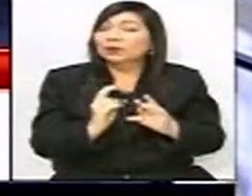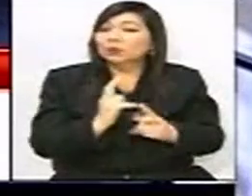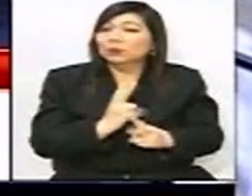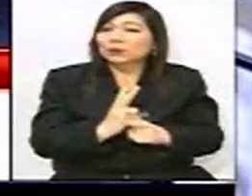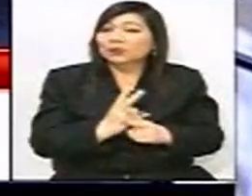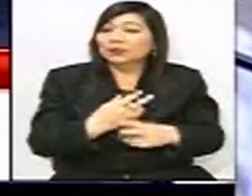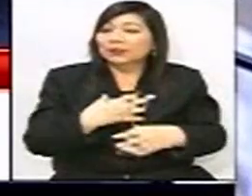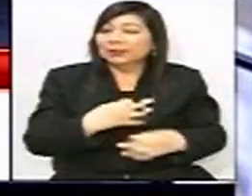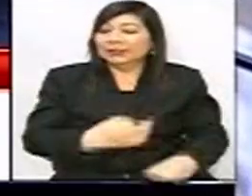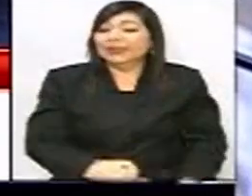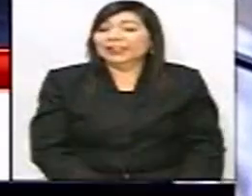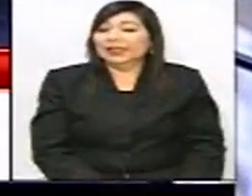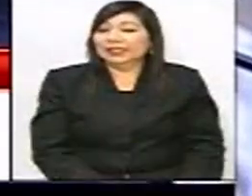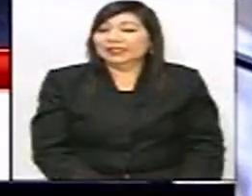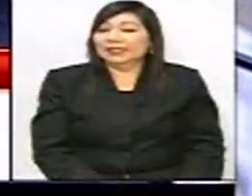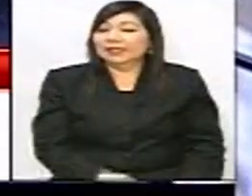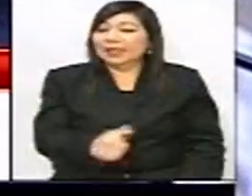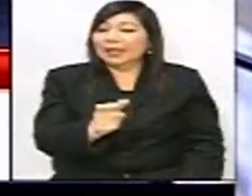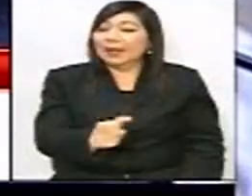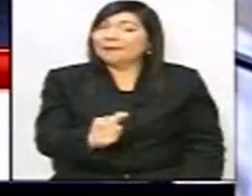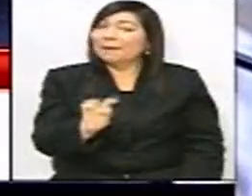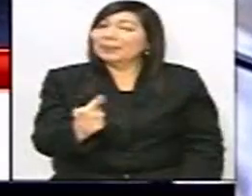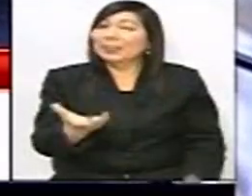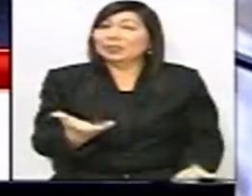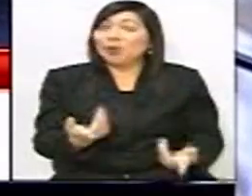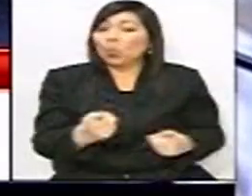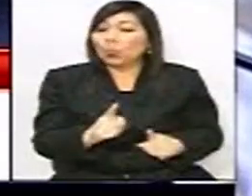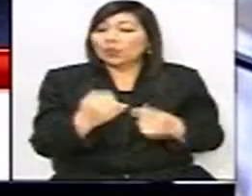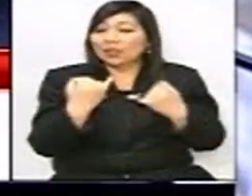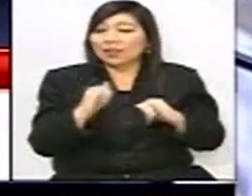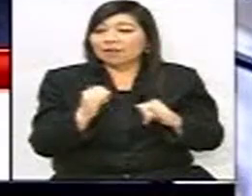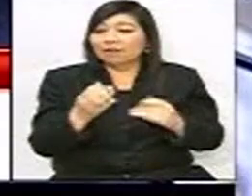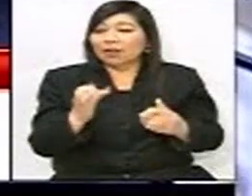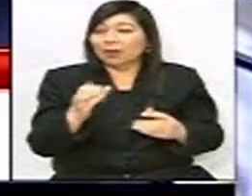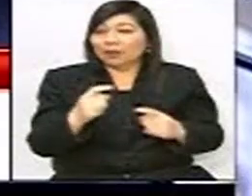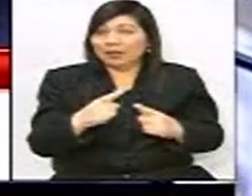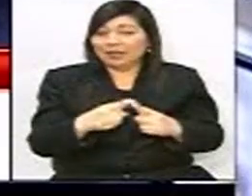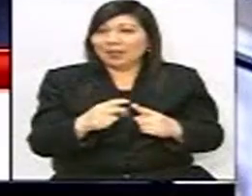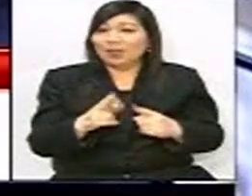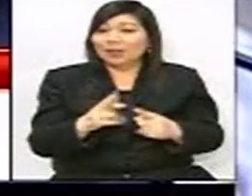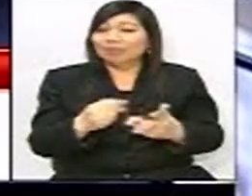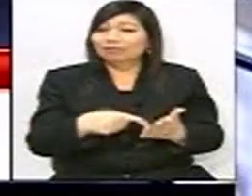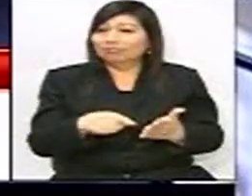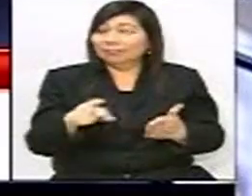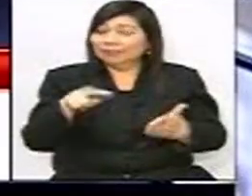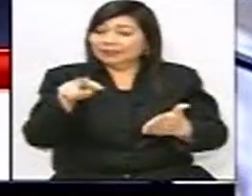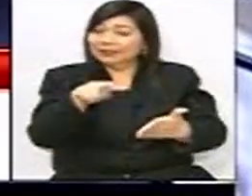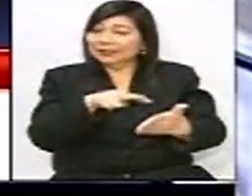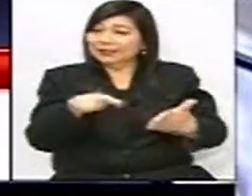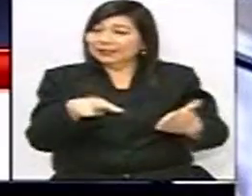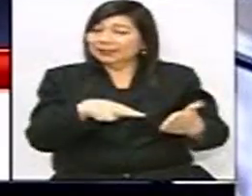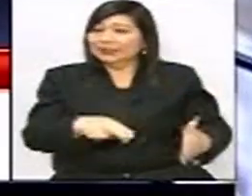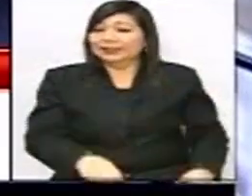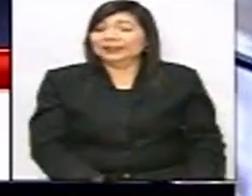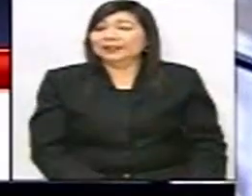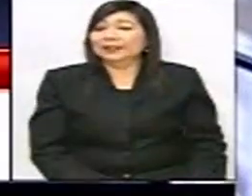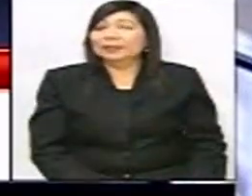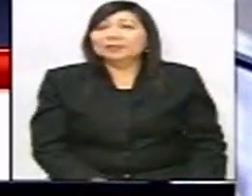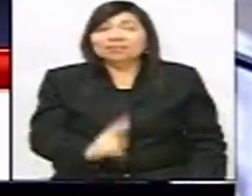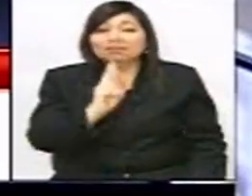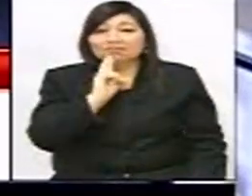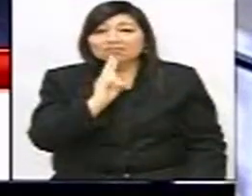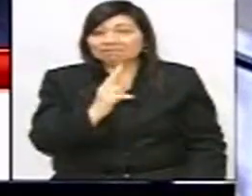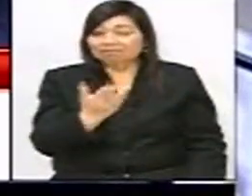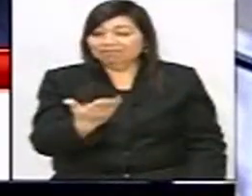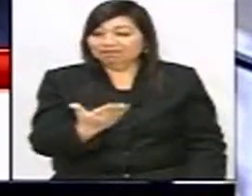sí, los intereses de la ciudadanía. En cuanto al informe de la Contraloría que se acaba de leer, acá va a responder